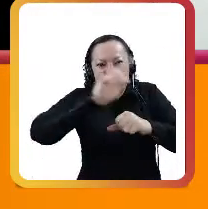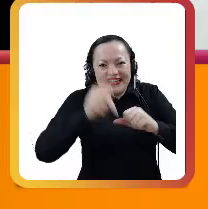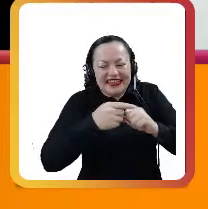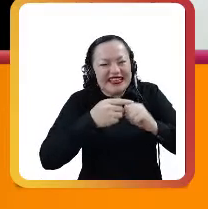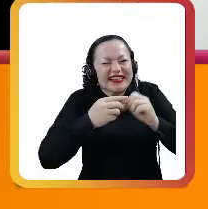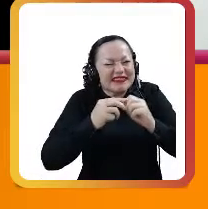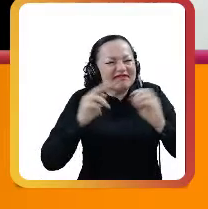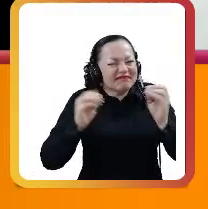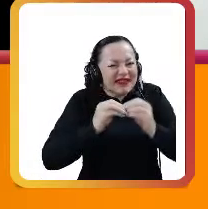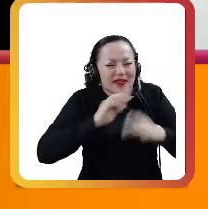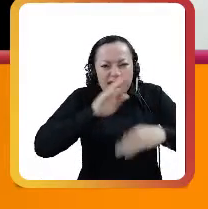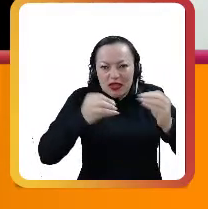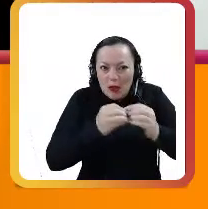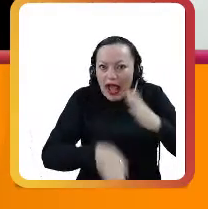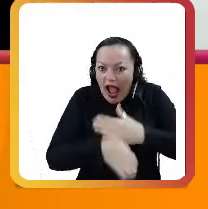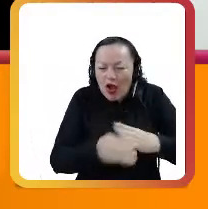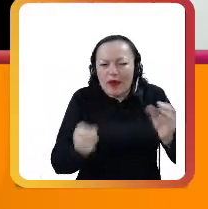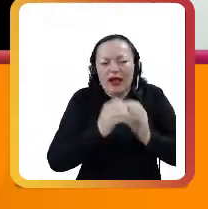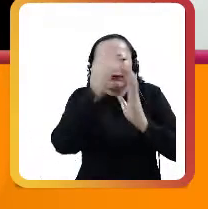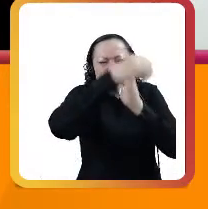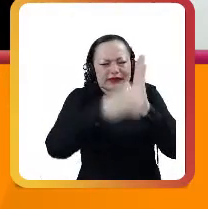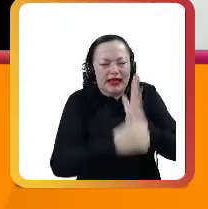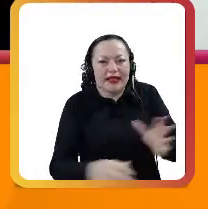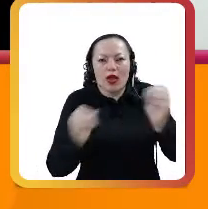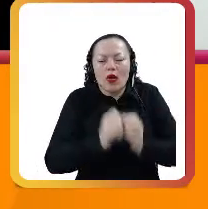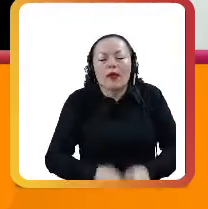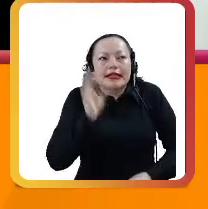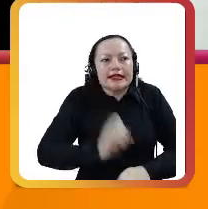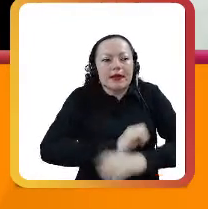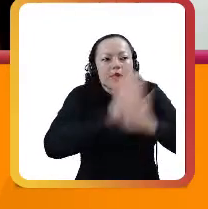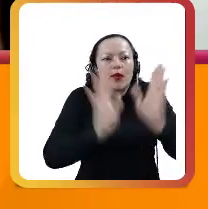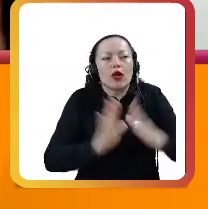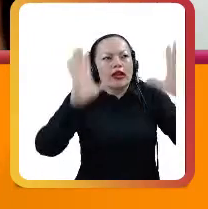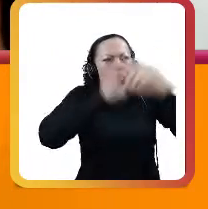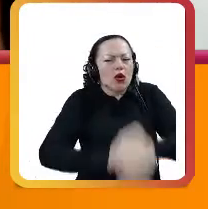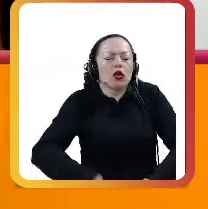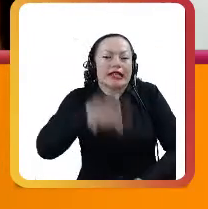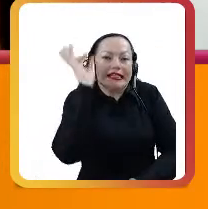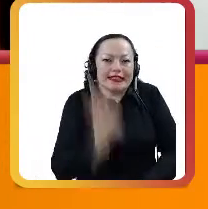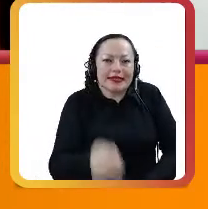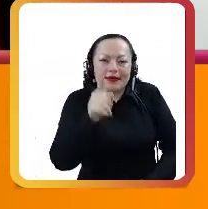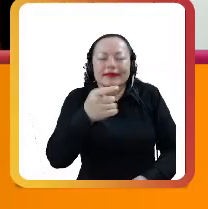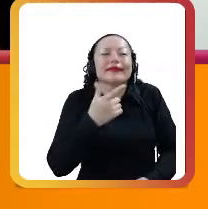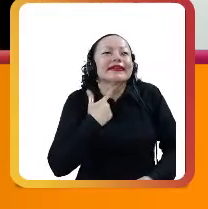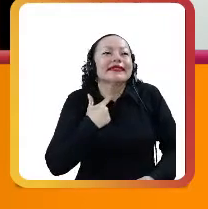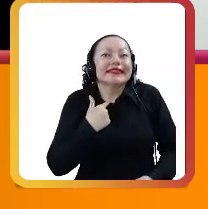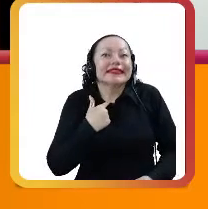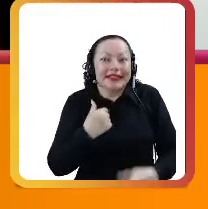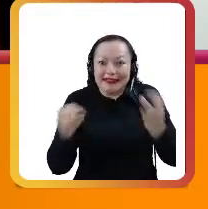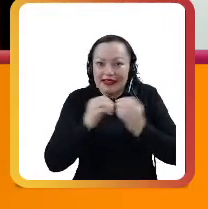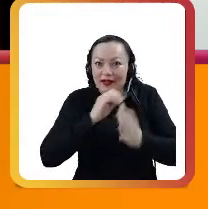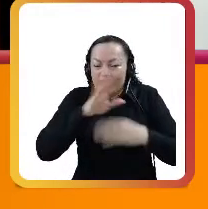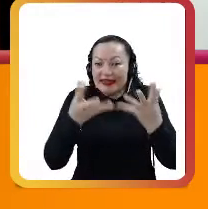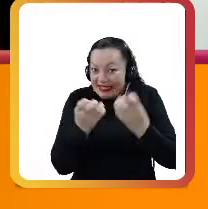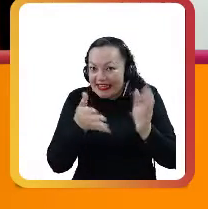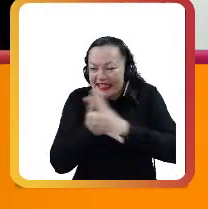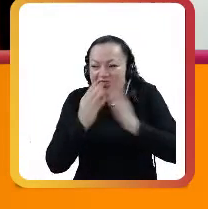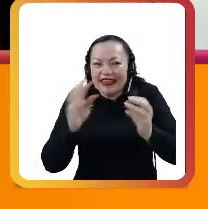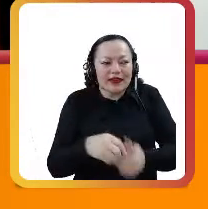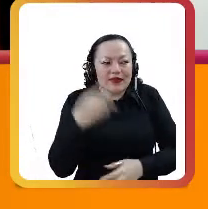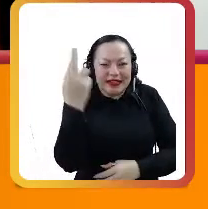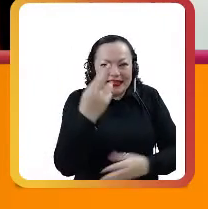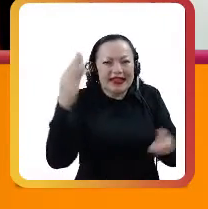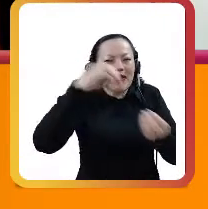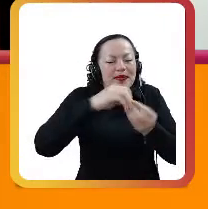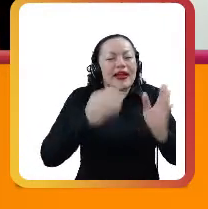www.canalvisiondorada.com.co también pueden seguir nuestra programación durante todo el día y toda la noche, si lo quieren. Y bueno, ver la remisión del programa luego